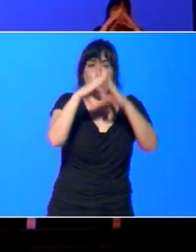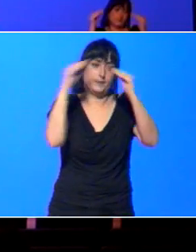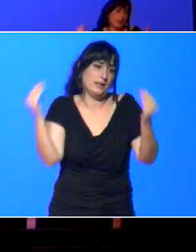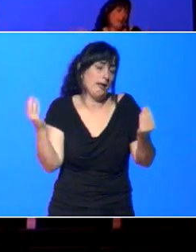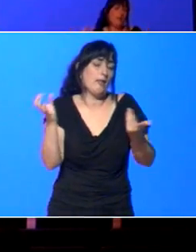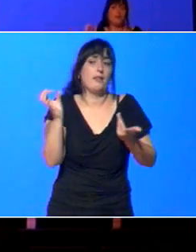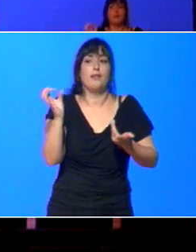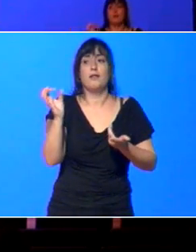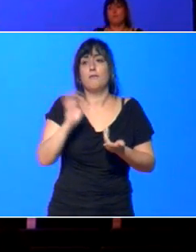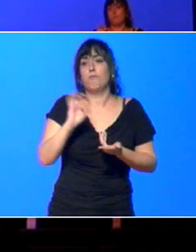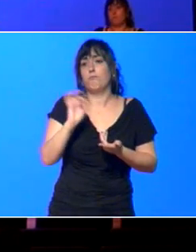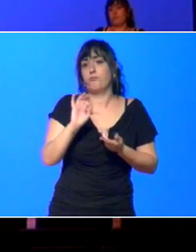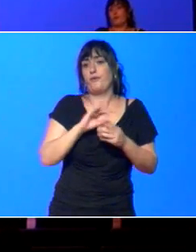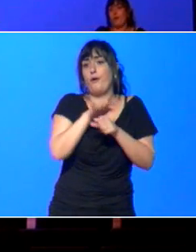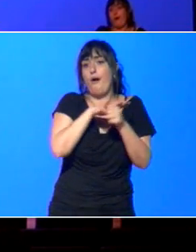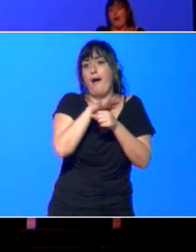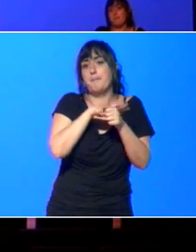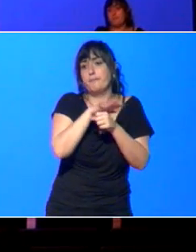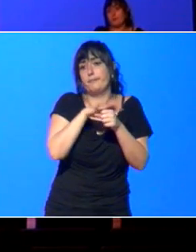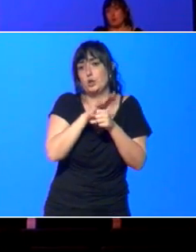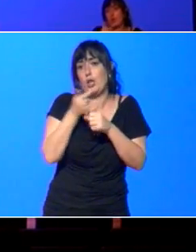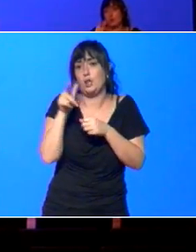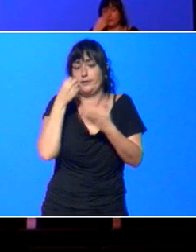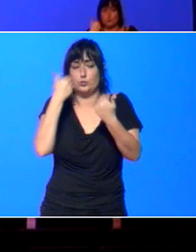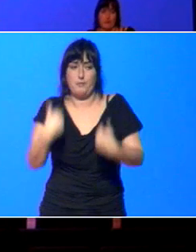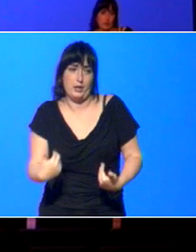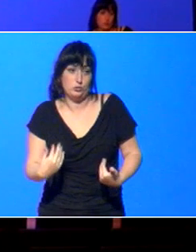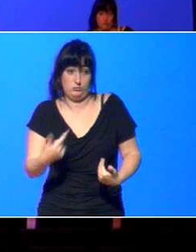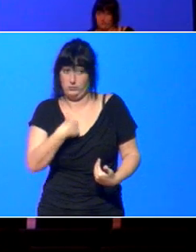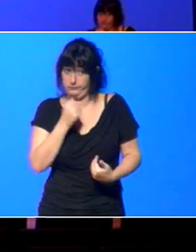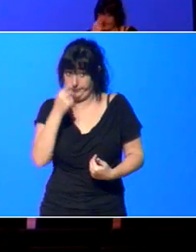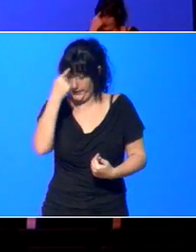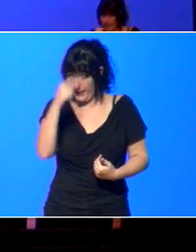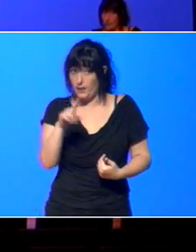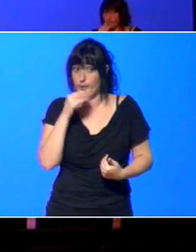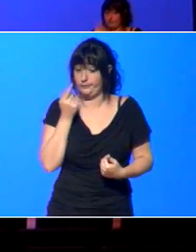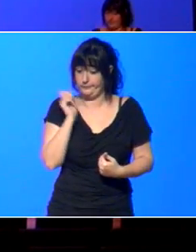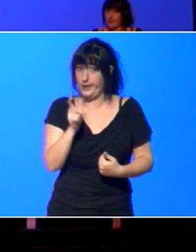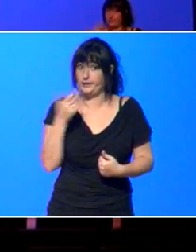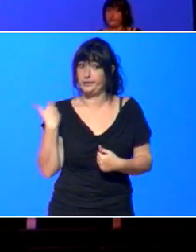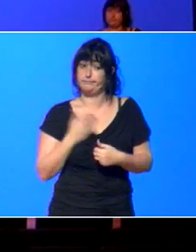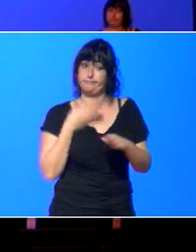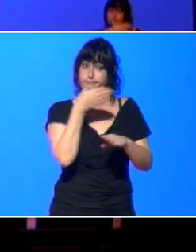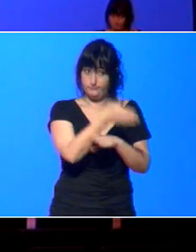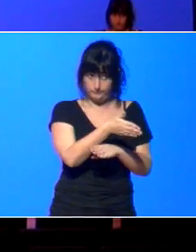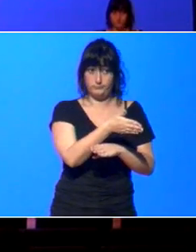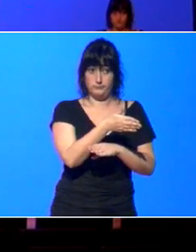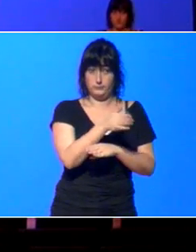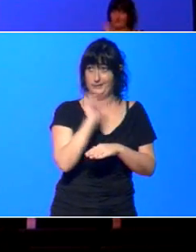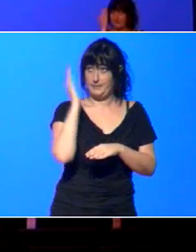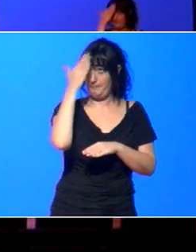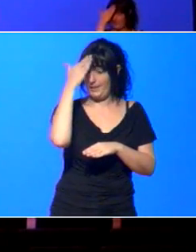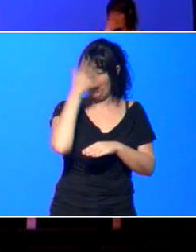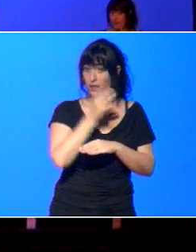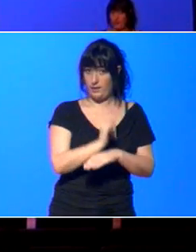ámbito de su Instituto de Derechos Humanos, soy consciente, he estado allí muchas veces, hemos colaborado, tienen la mentalidad para cambiar esto. Seguro